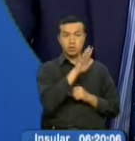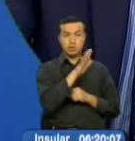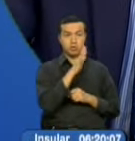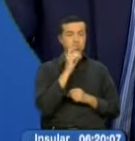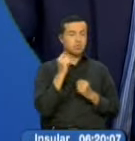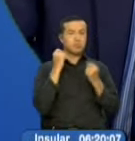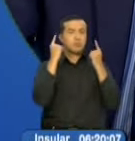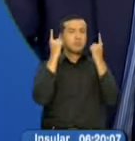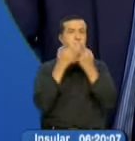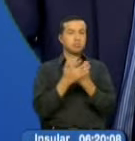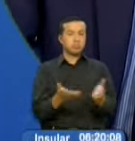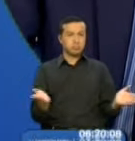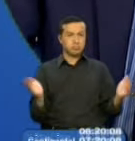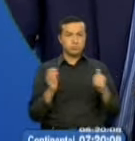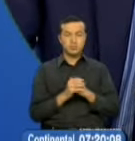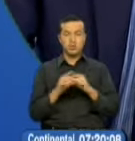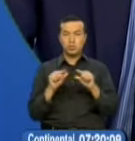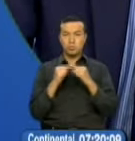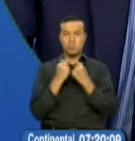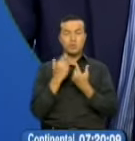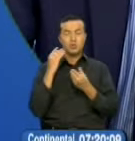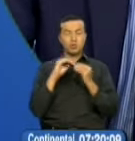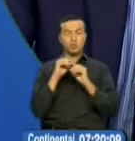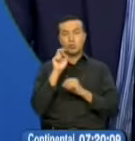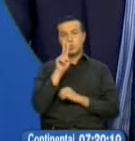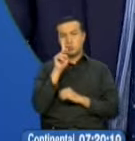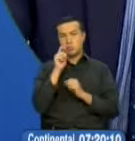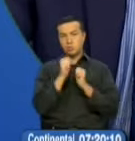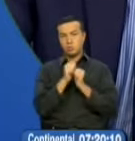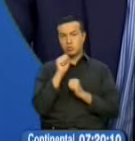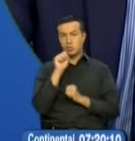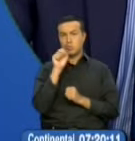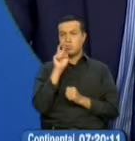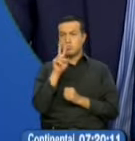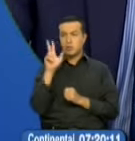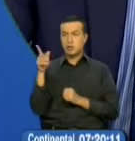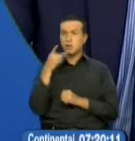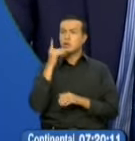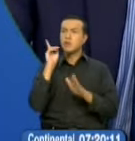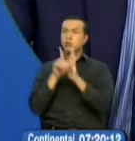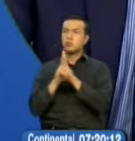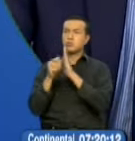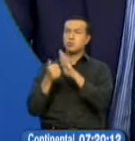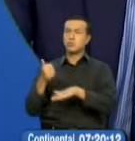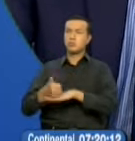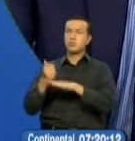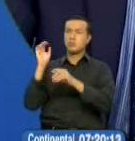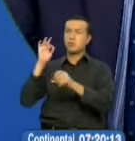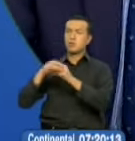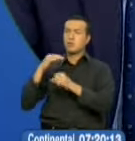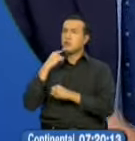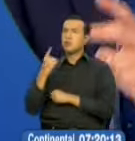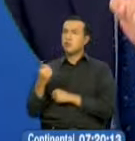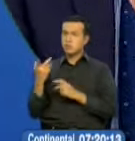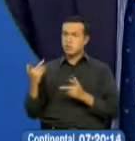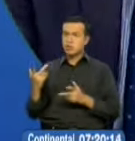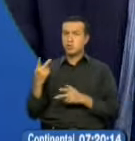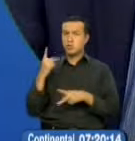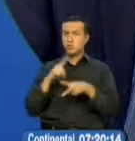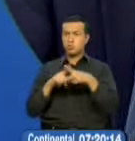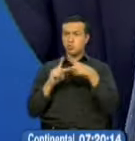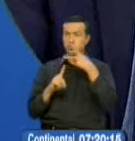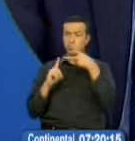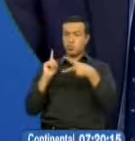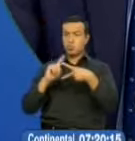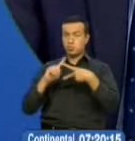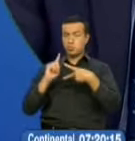el movimiento Creo Suma también presenta una apelación al Tribunal Contencioso Electoral para que se presente dos cosas.